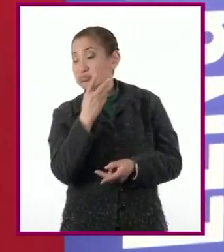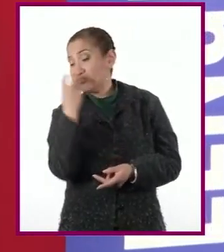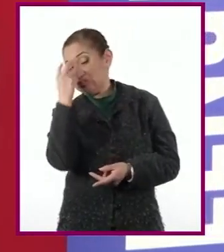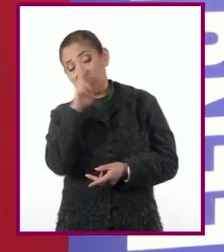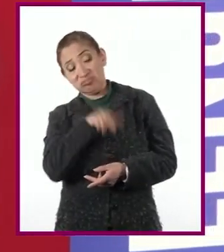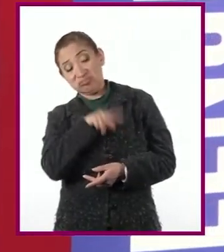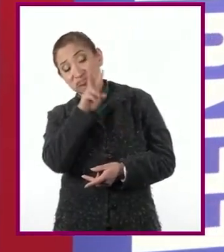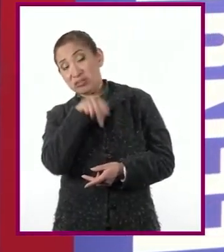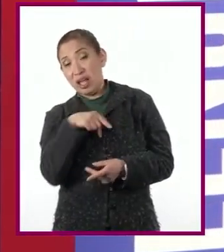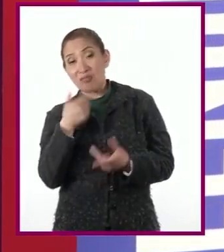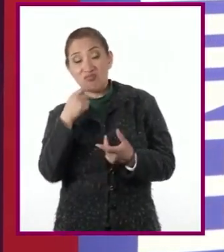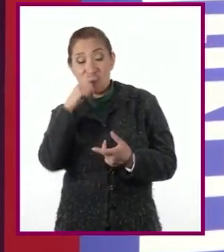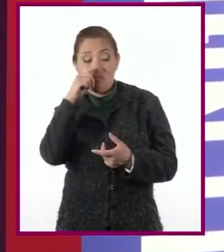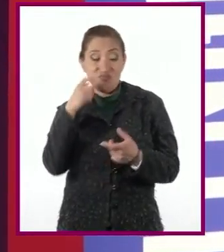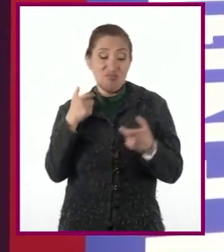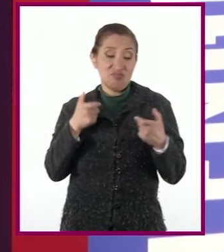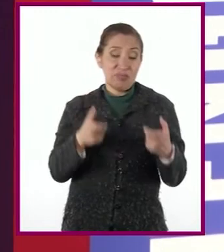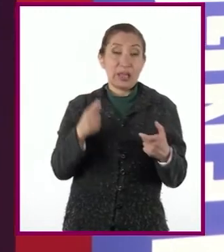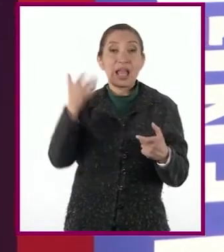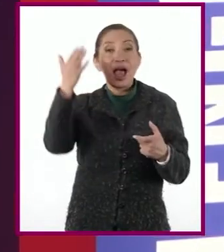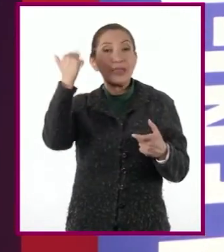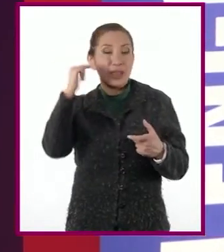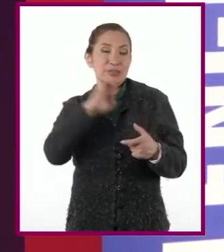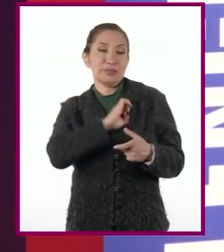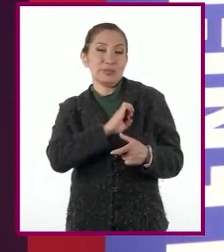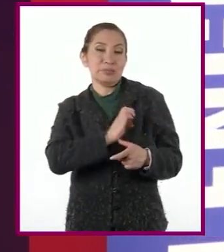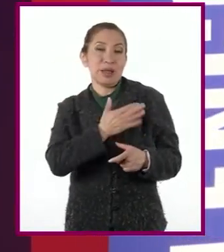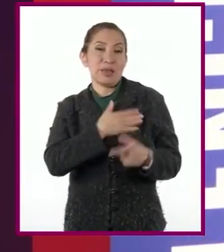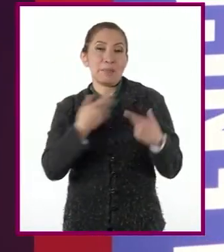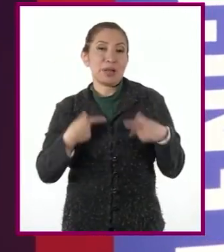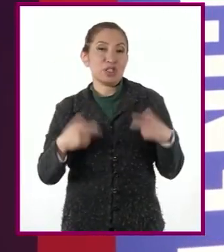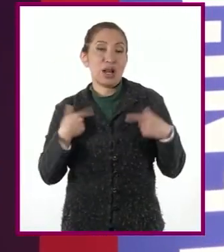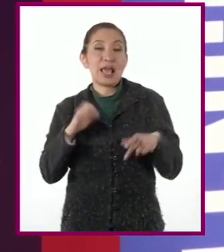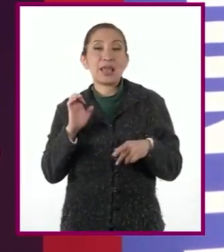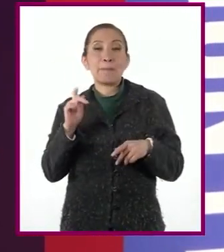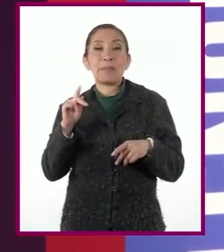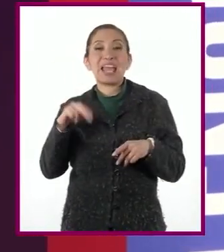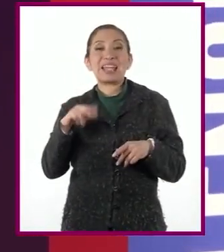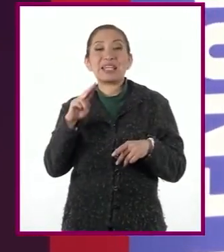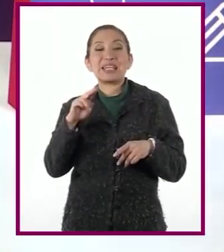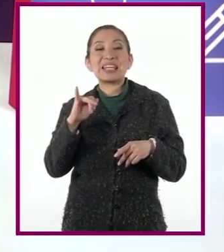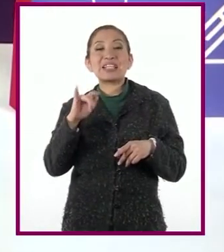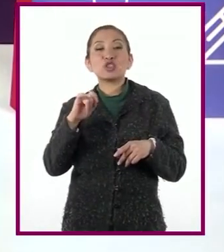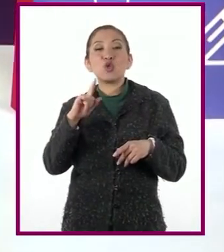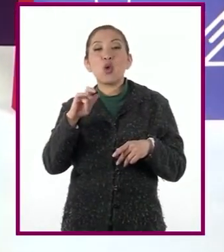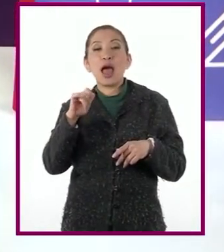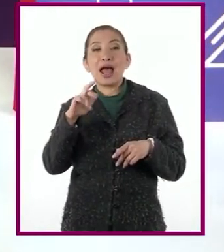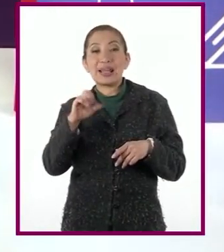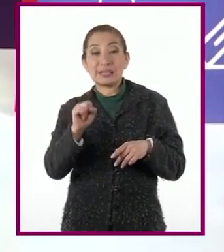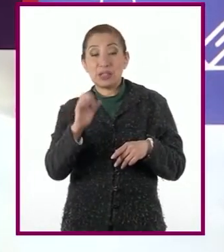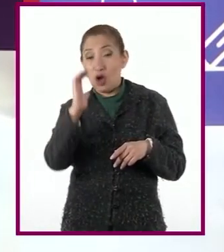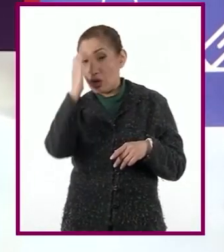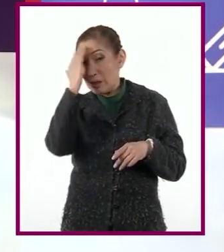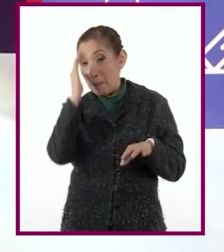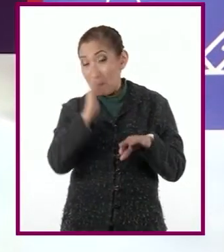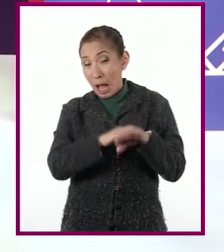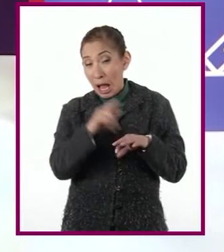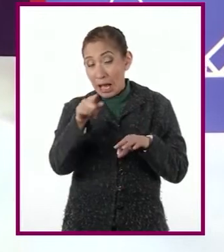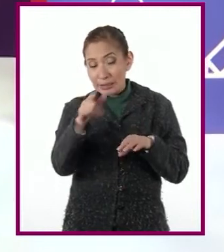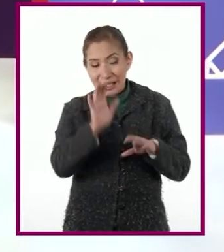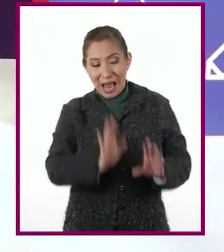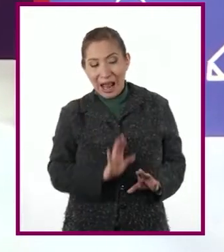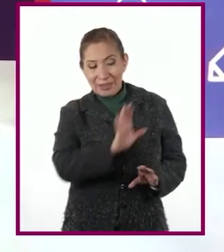las clases altas que en ese entonces eran los españoles y peninsulares. Conociendo un poco más de